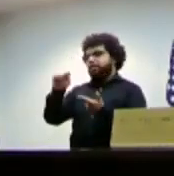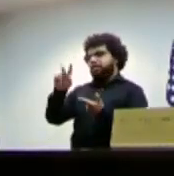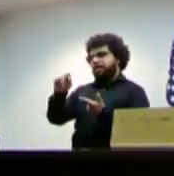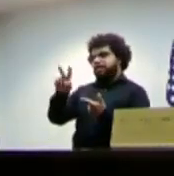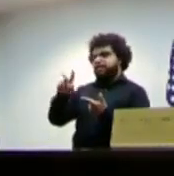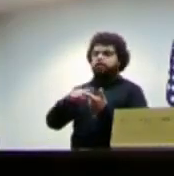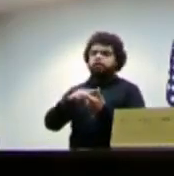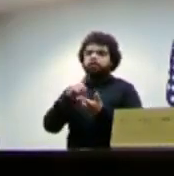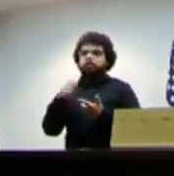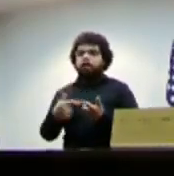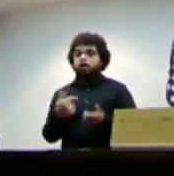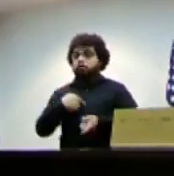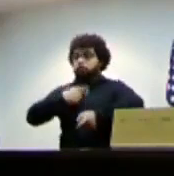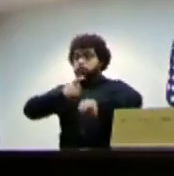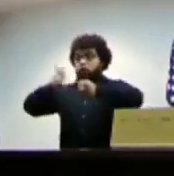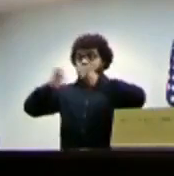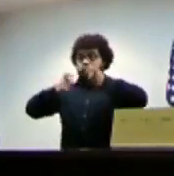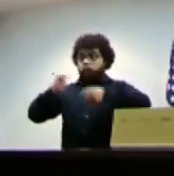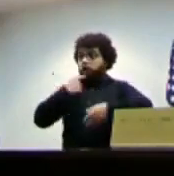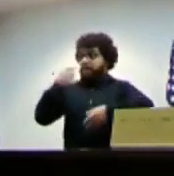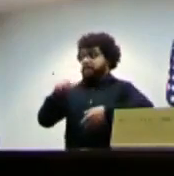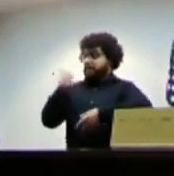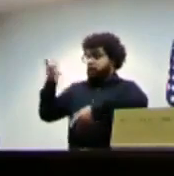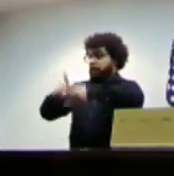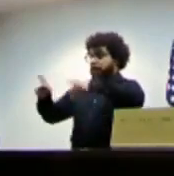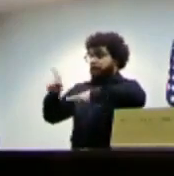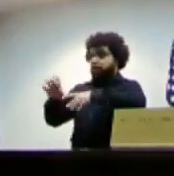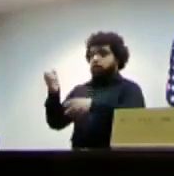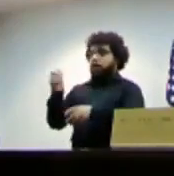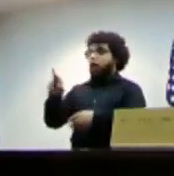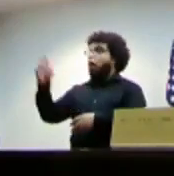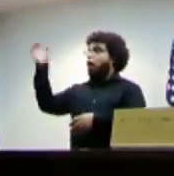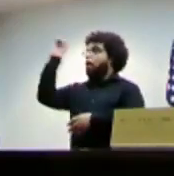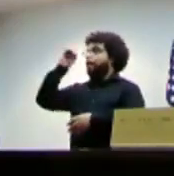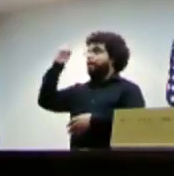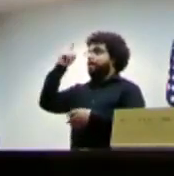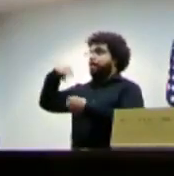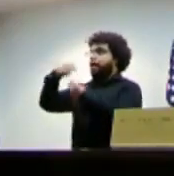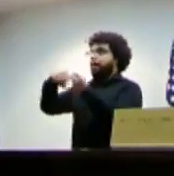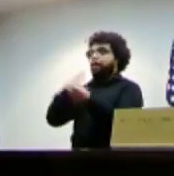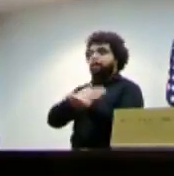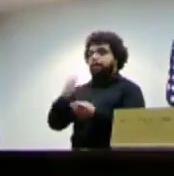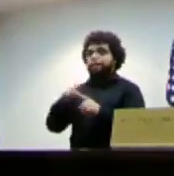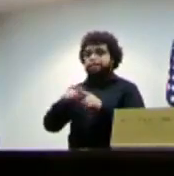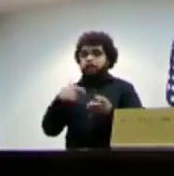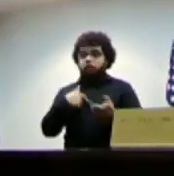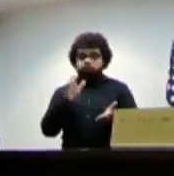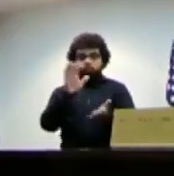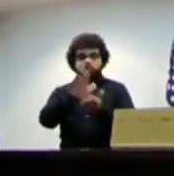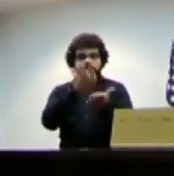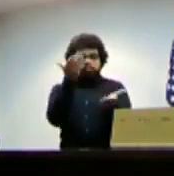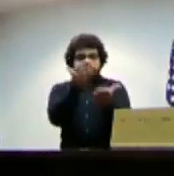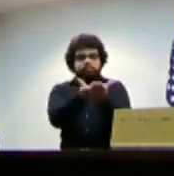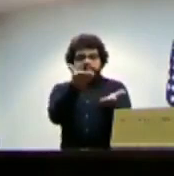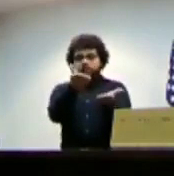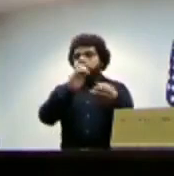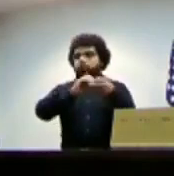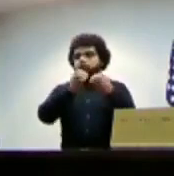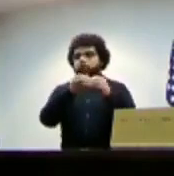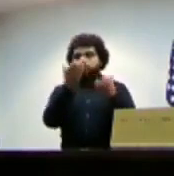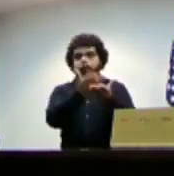Obviamente, yo no controlo lo que alguna gente pueda decir o quiera opinar de mí, pero aquí están los números, aquí están los presupuestos